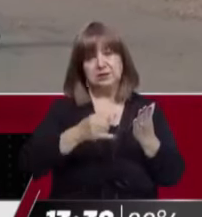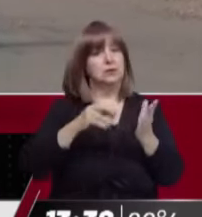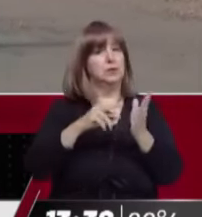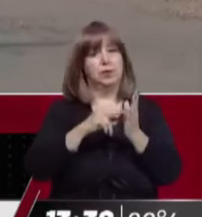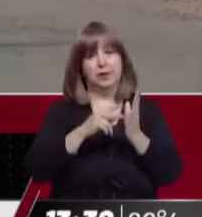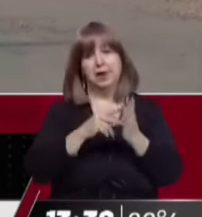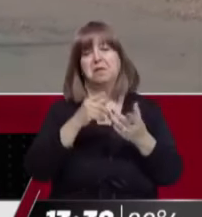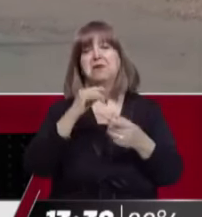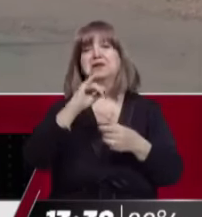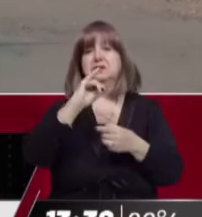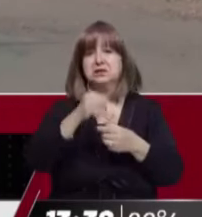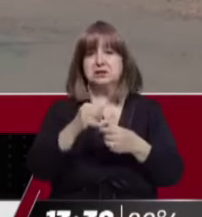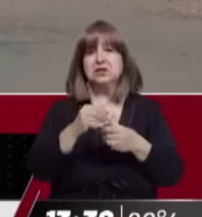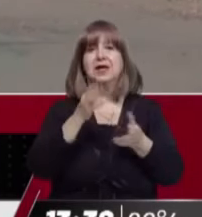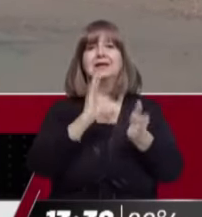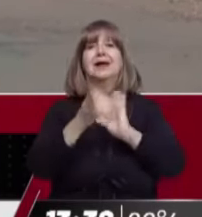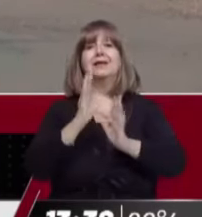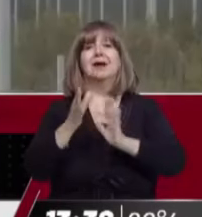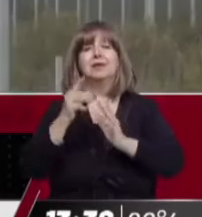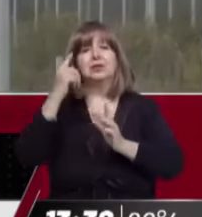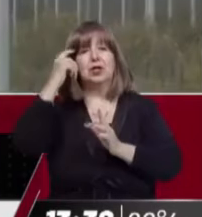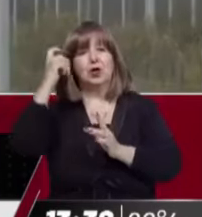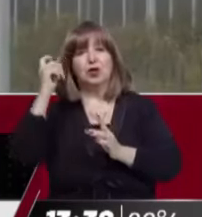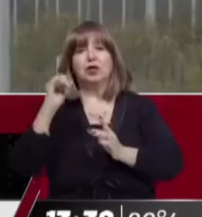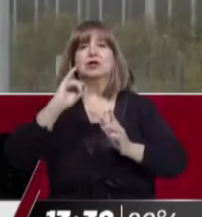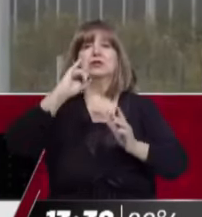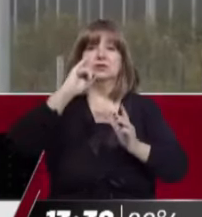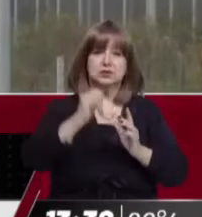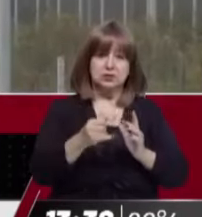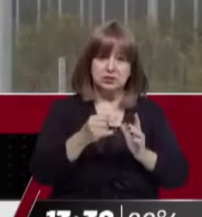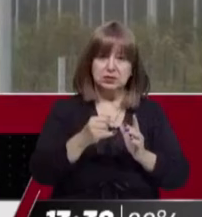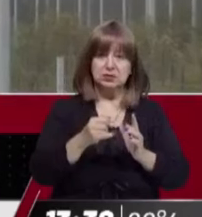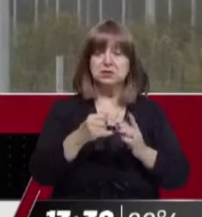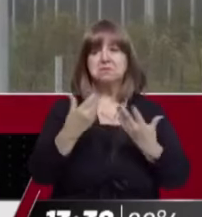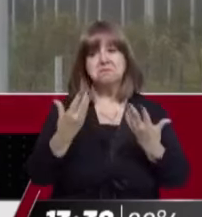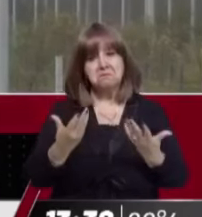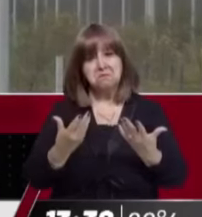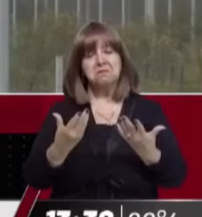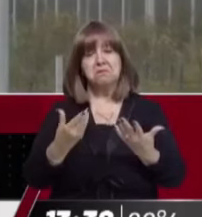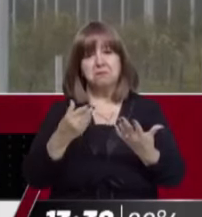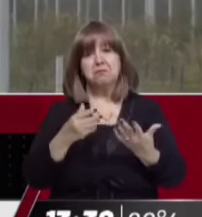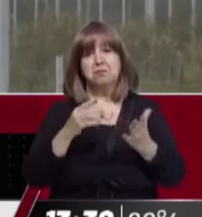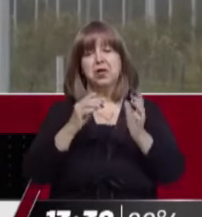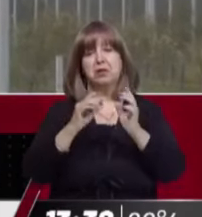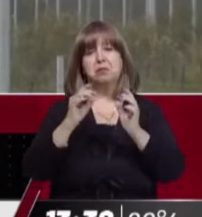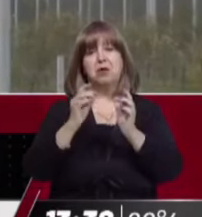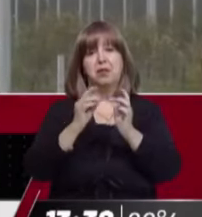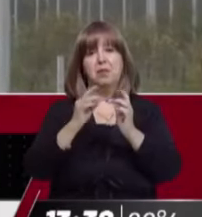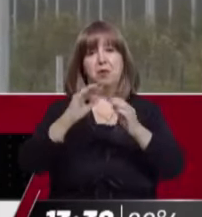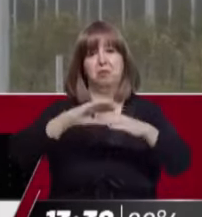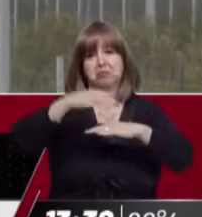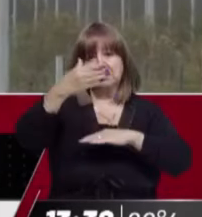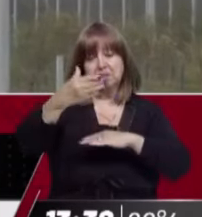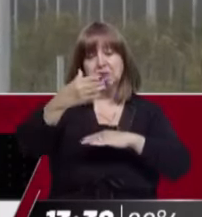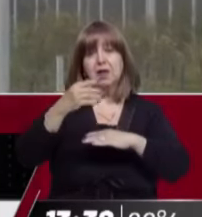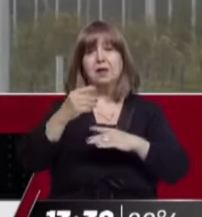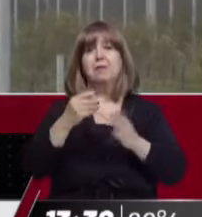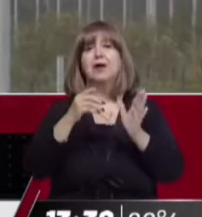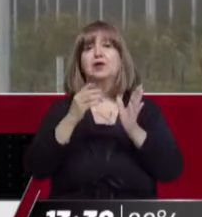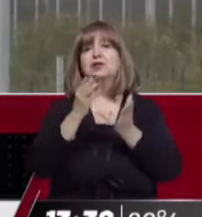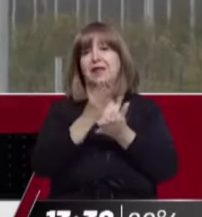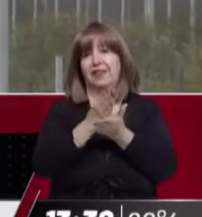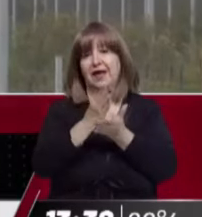también si estoy haciendo un tratamiento psicológico y lo hago extramuro puedo hacerlo también por ese por ese mecanismo pero ese